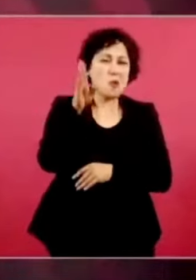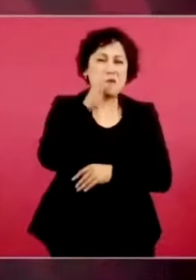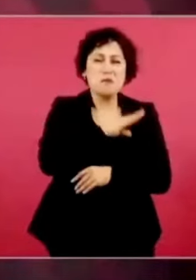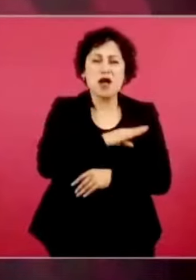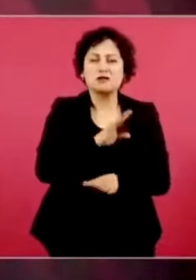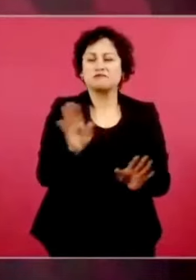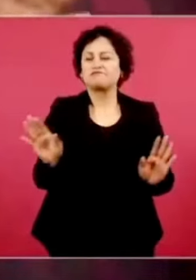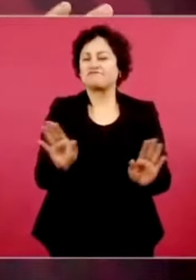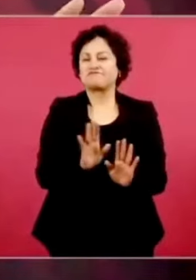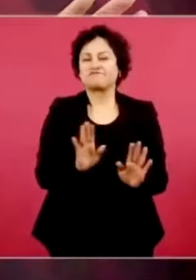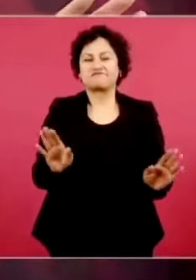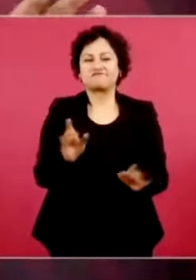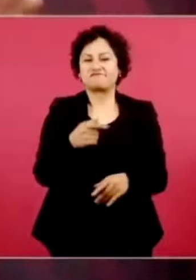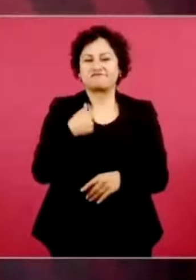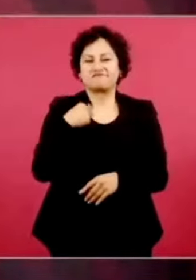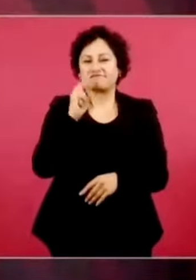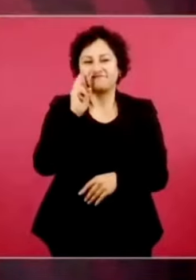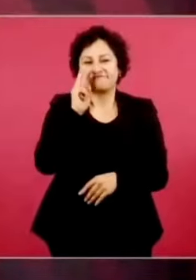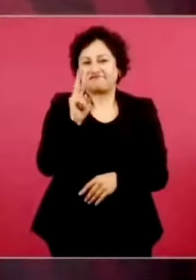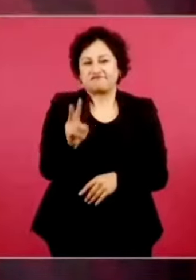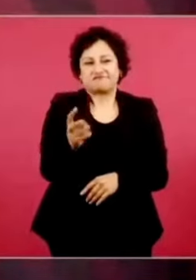nada.